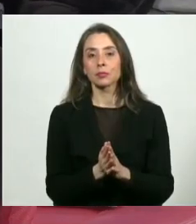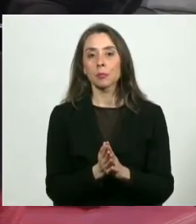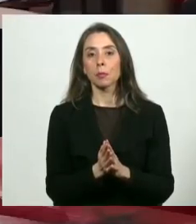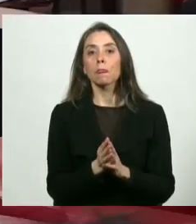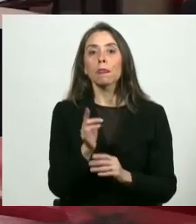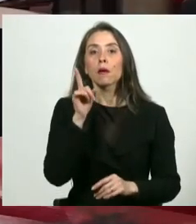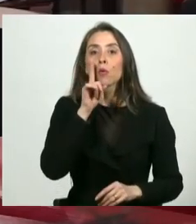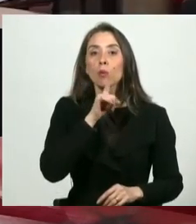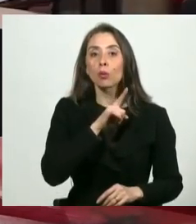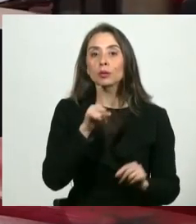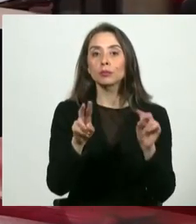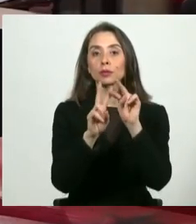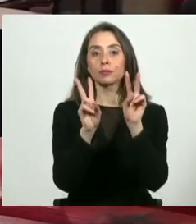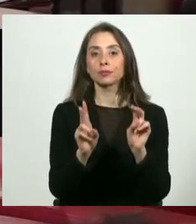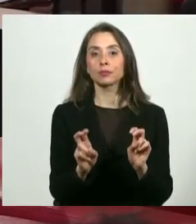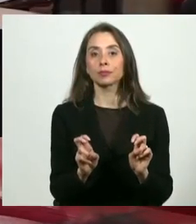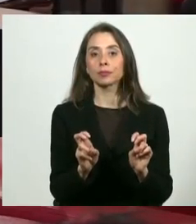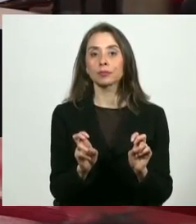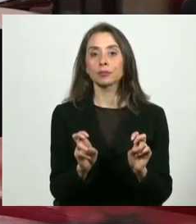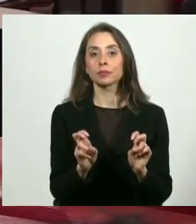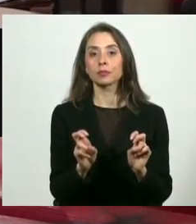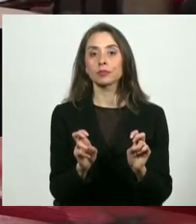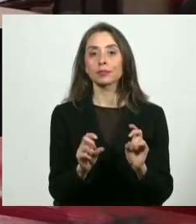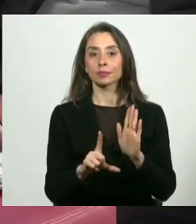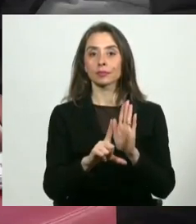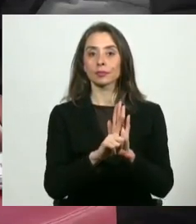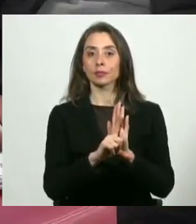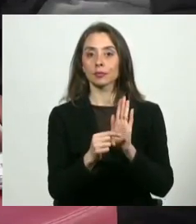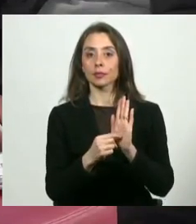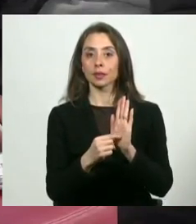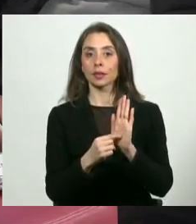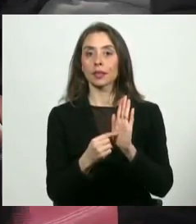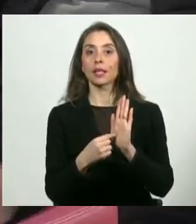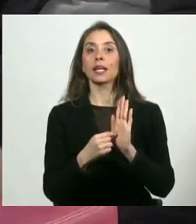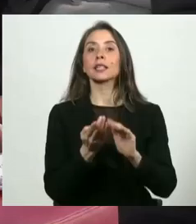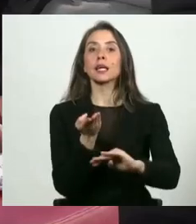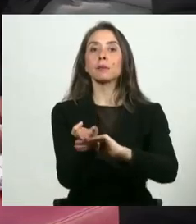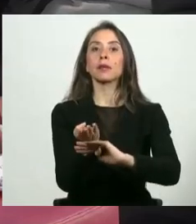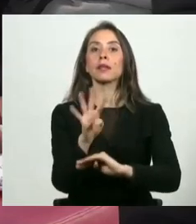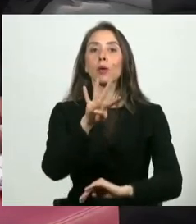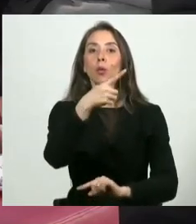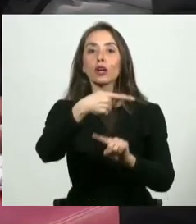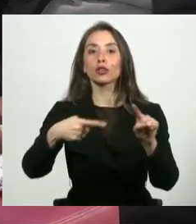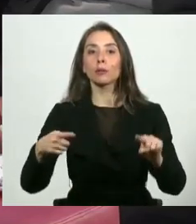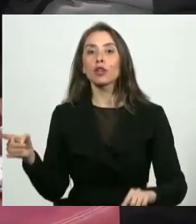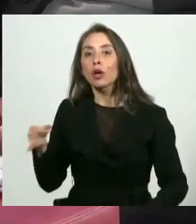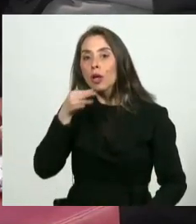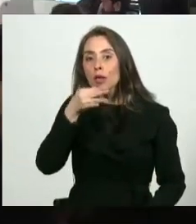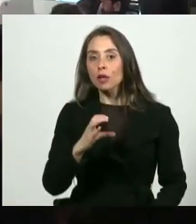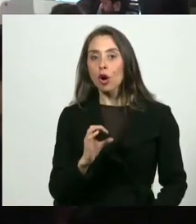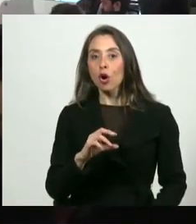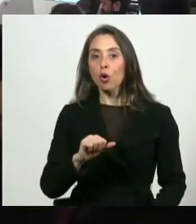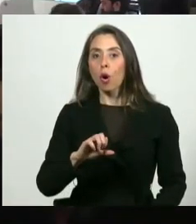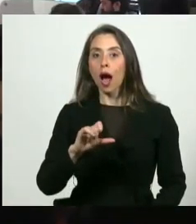Y por último, el tema de la legislación y el requisito de cuarto medio que habló Coanil.